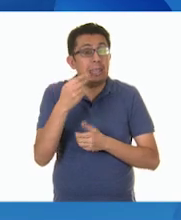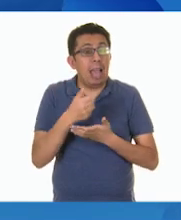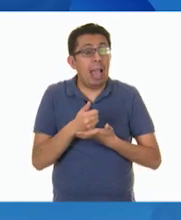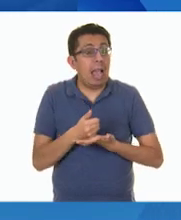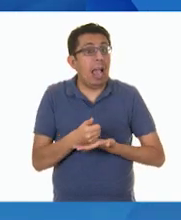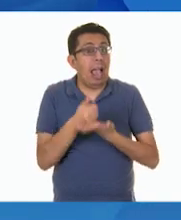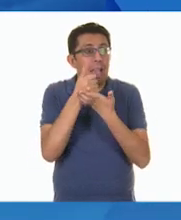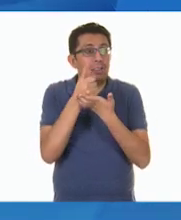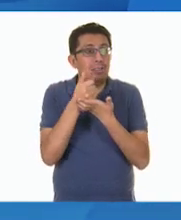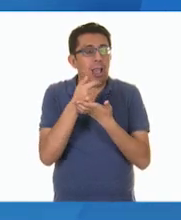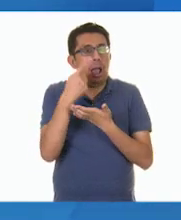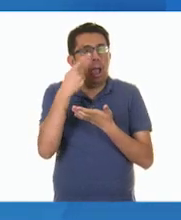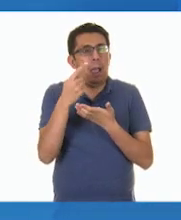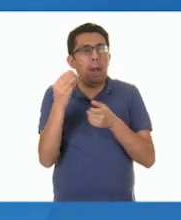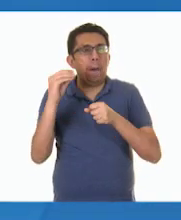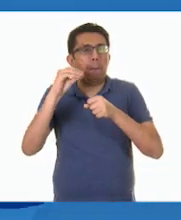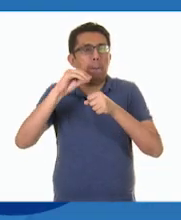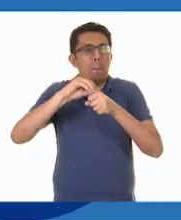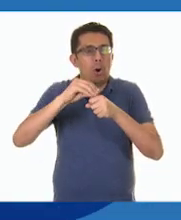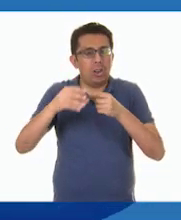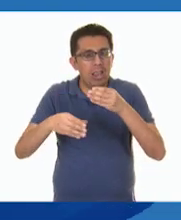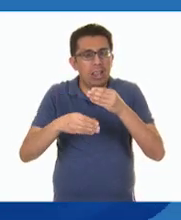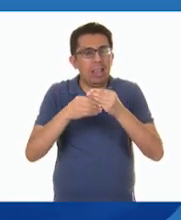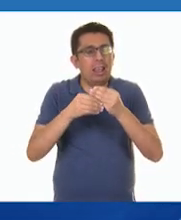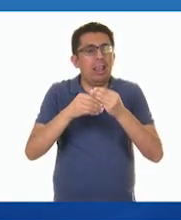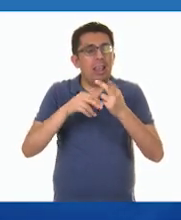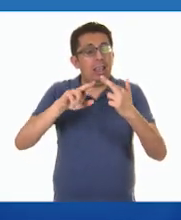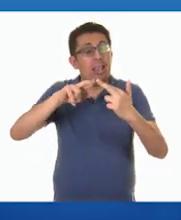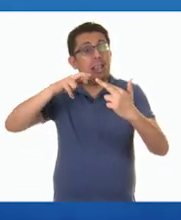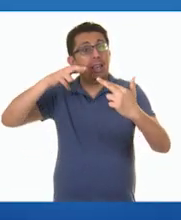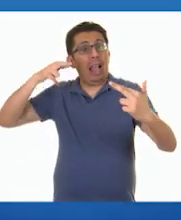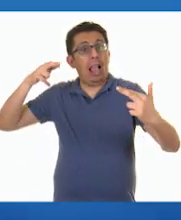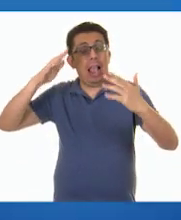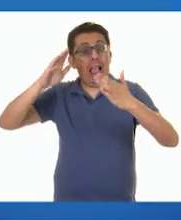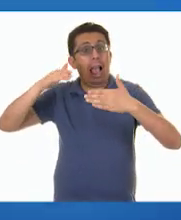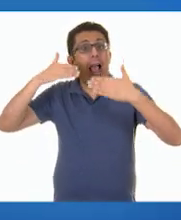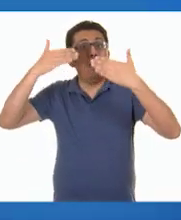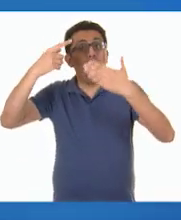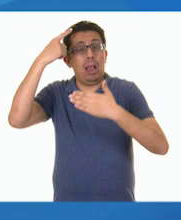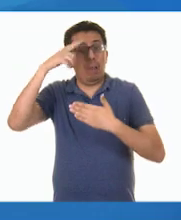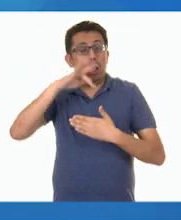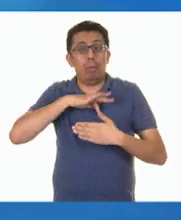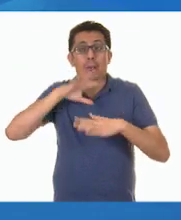poco poniendo este cable largo en el exterior para que la señal se pueda captar bien.